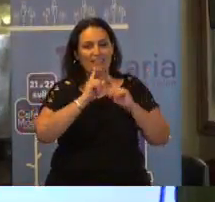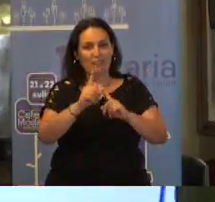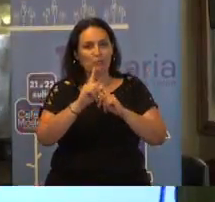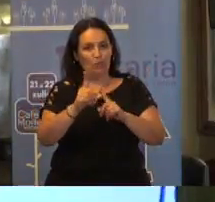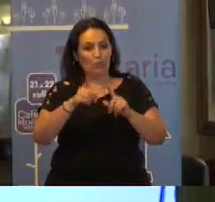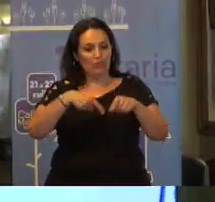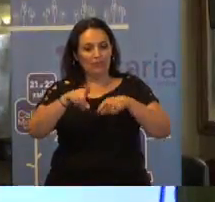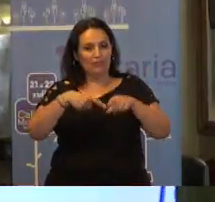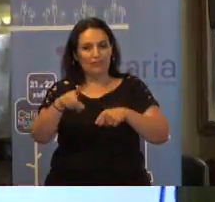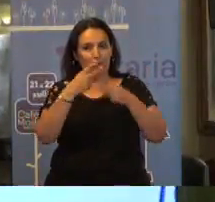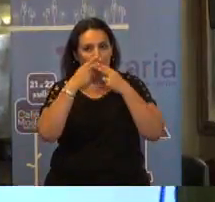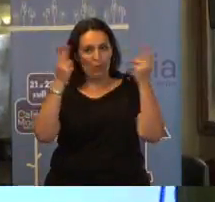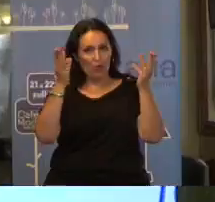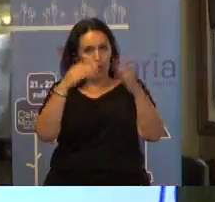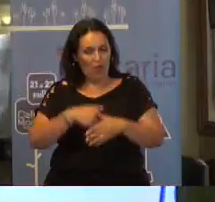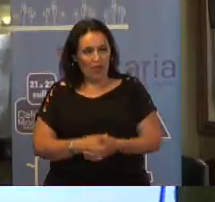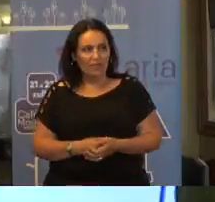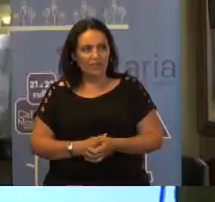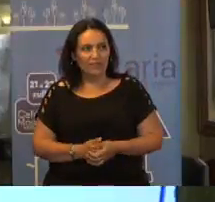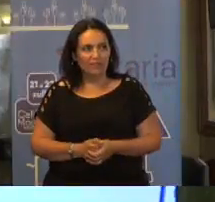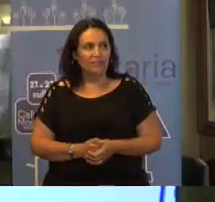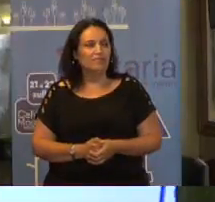coa participación